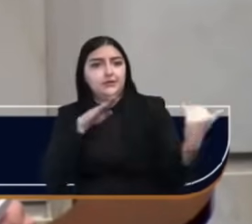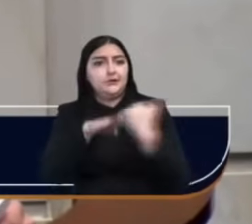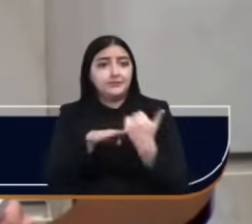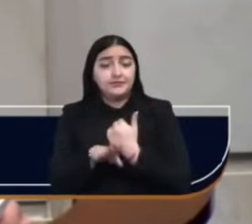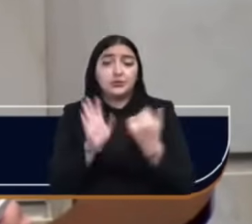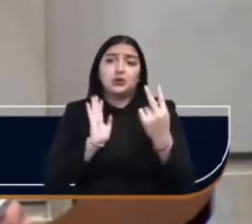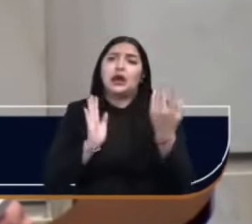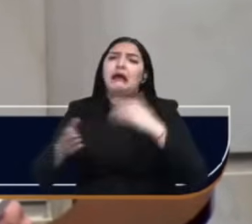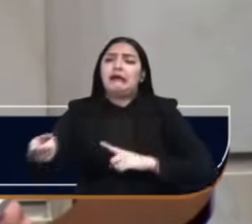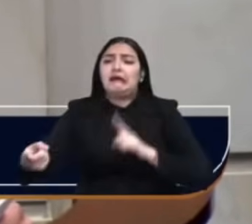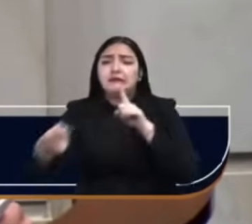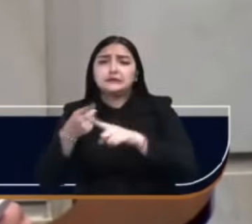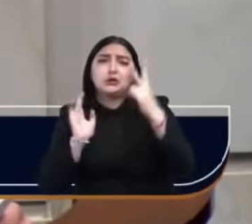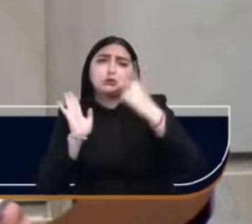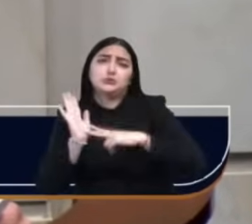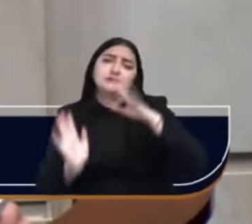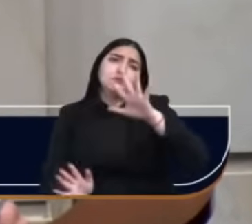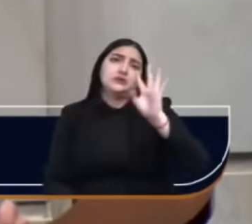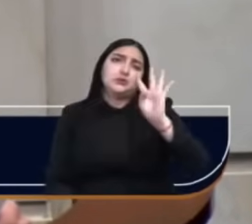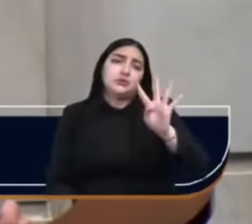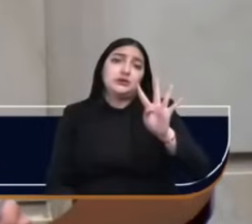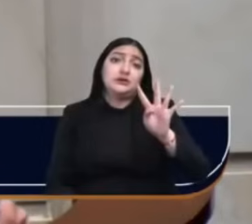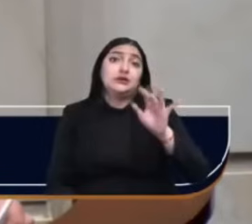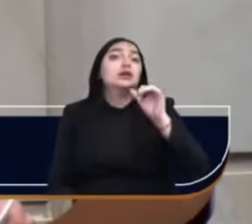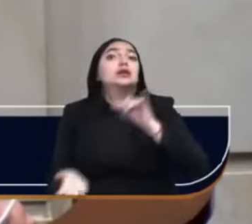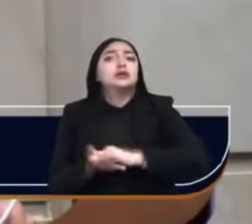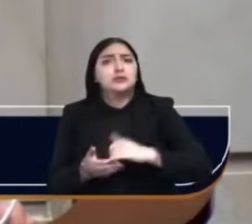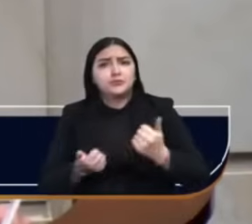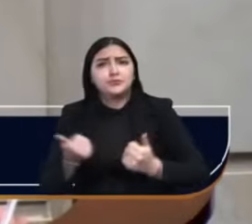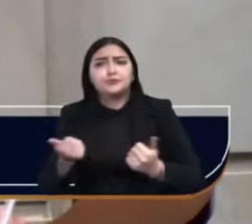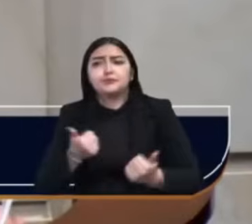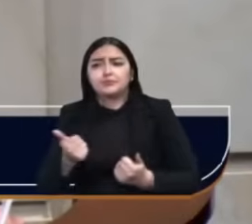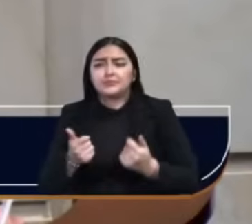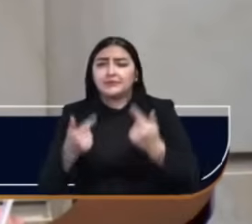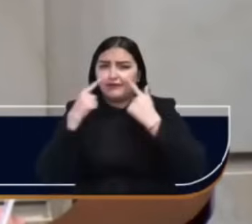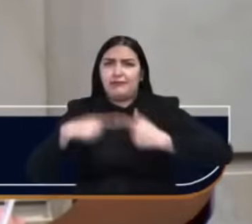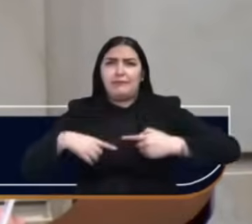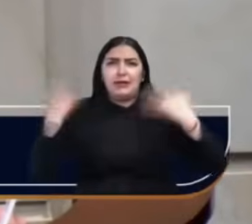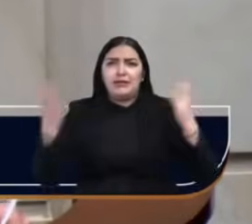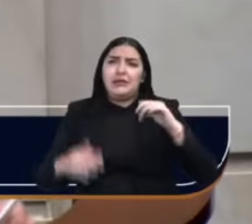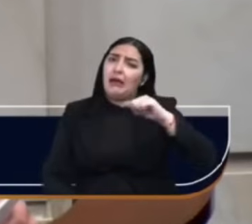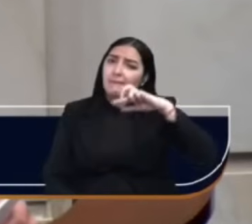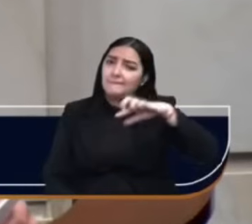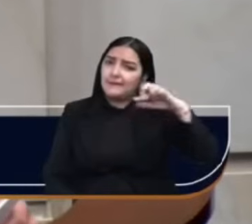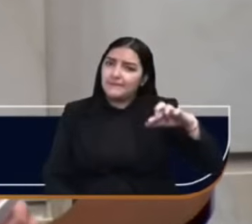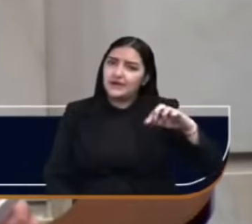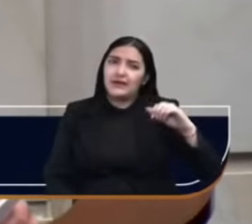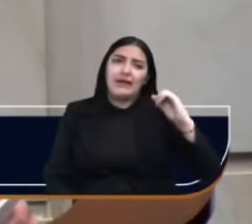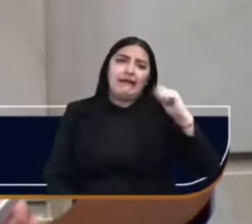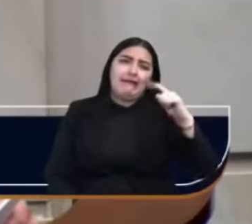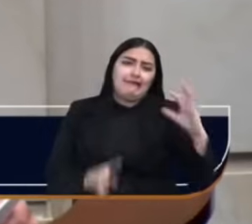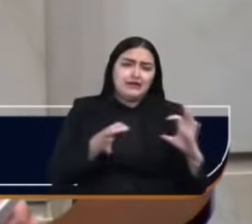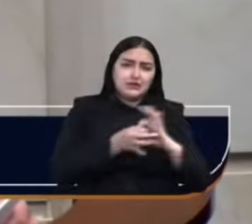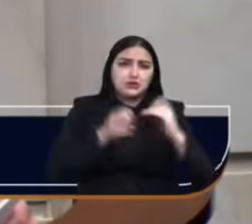hasta 2054. Esta vez mediante esta figura muy famosa, que es una APP, Alianza